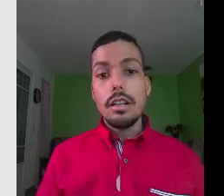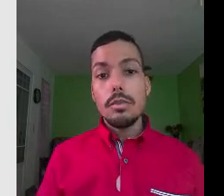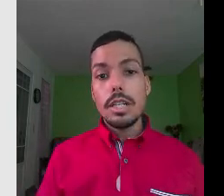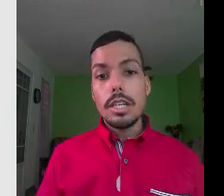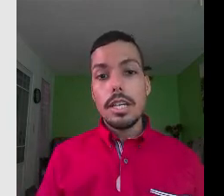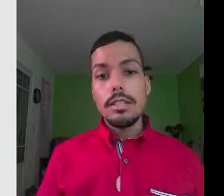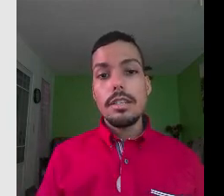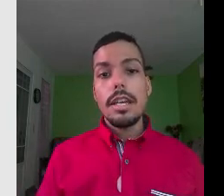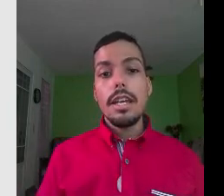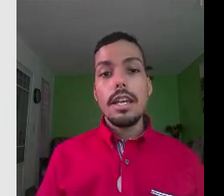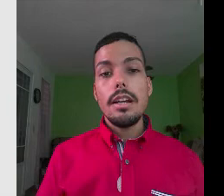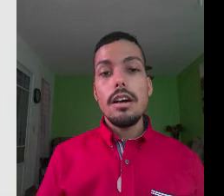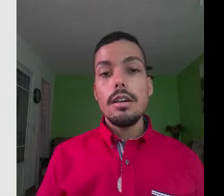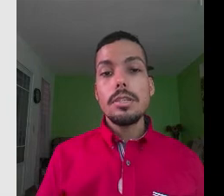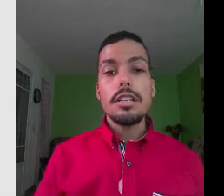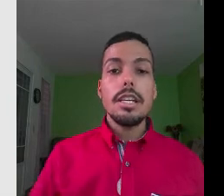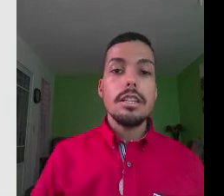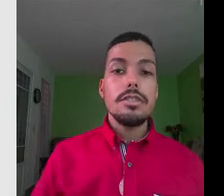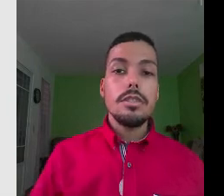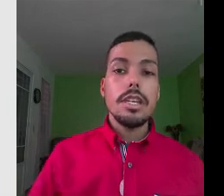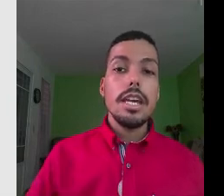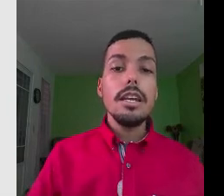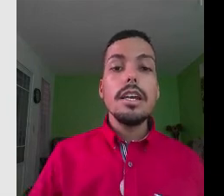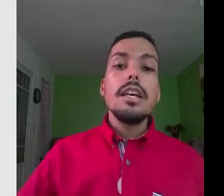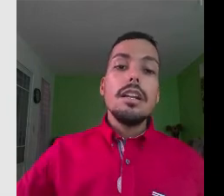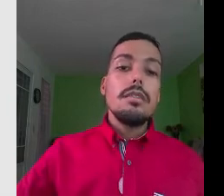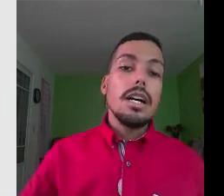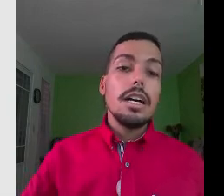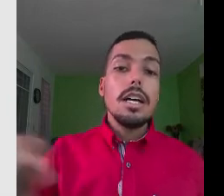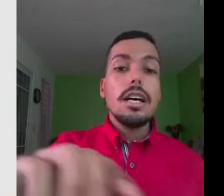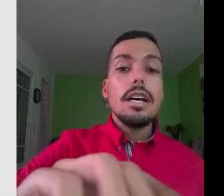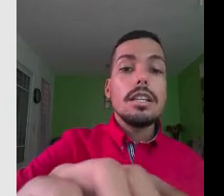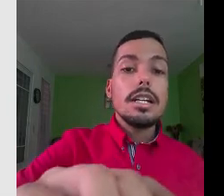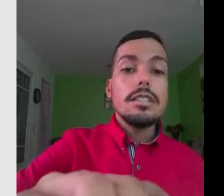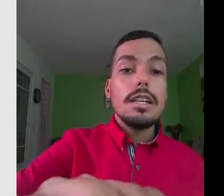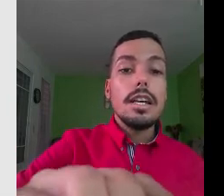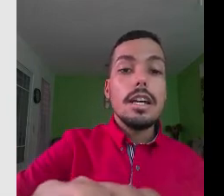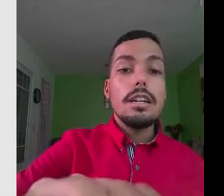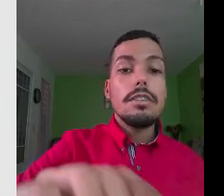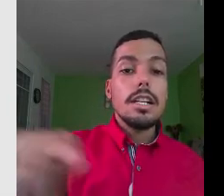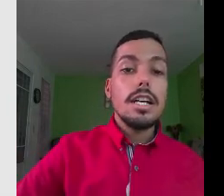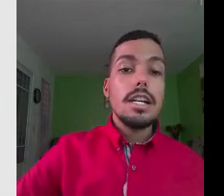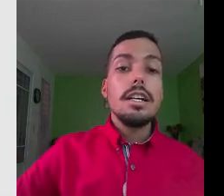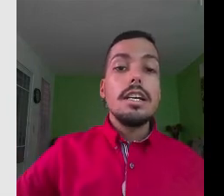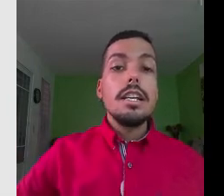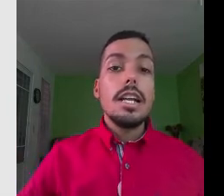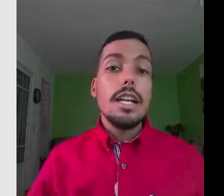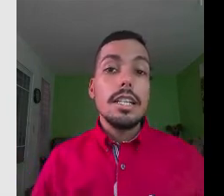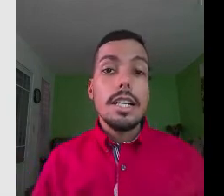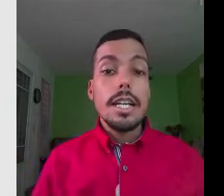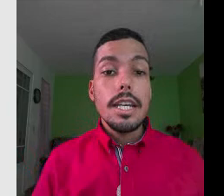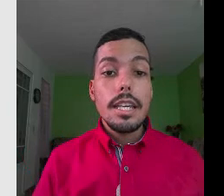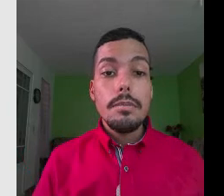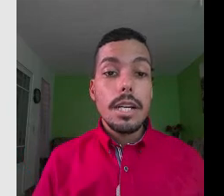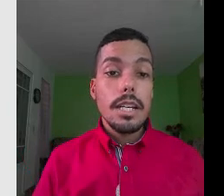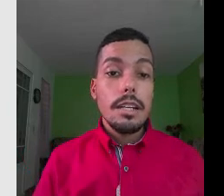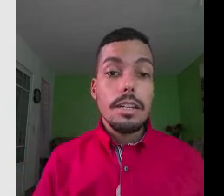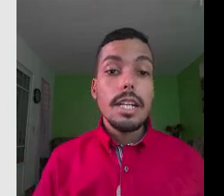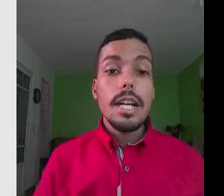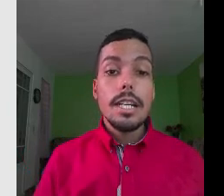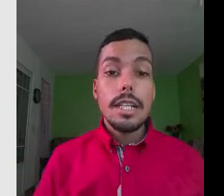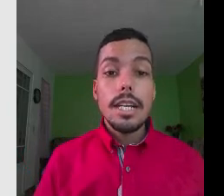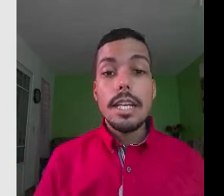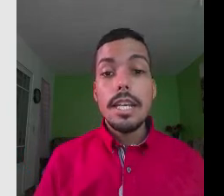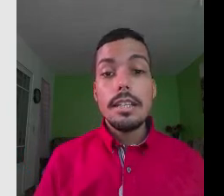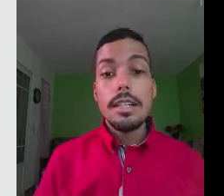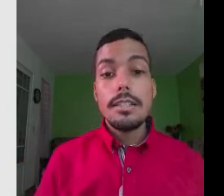In lowercase and uppercase, okay? Te vas a trazar, ¿verdad? La letra X, vas a